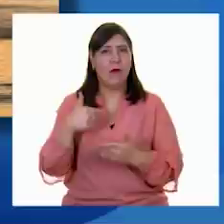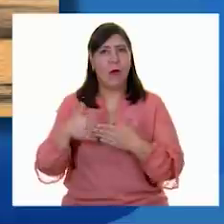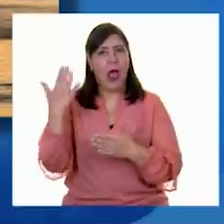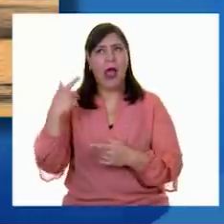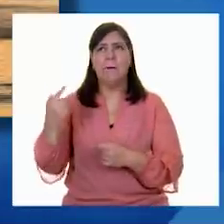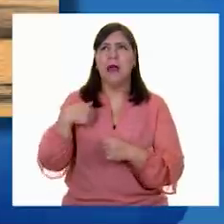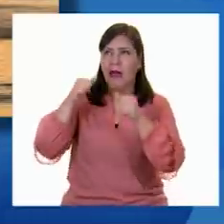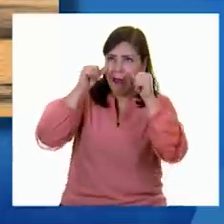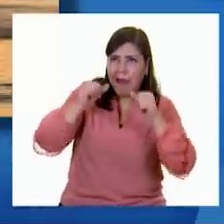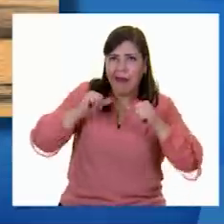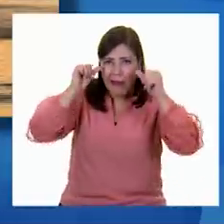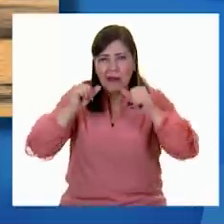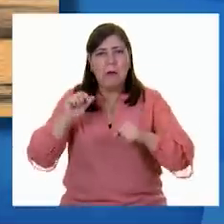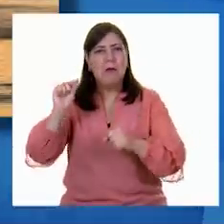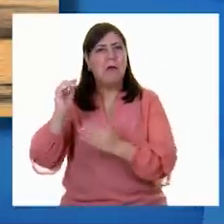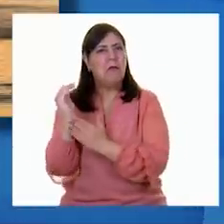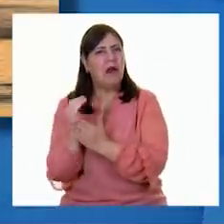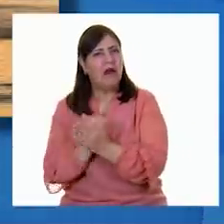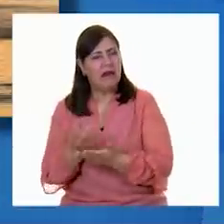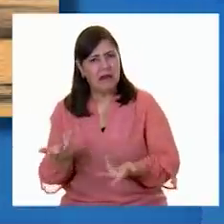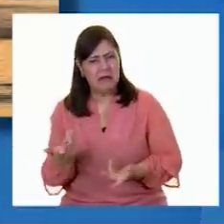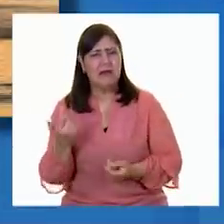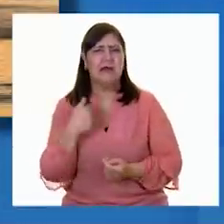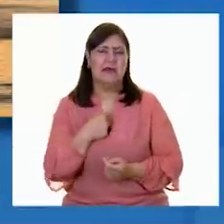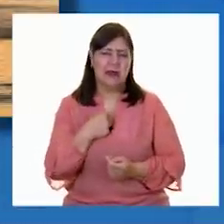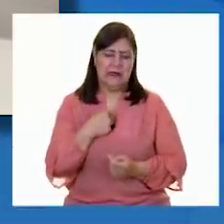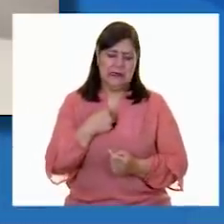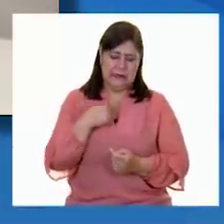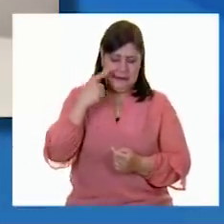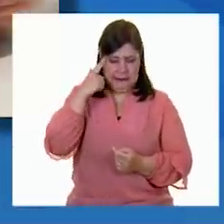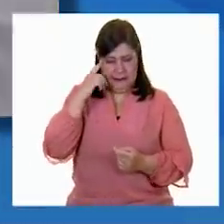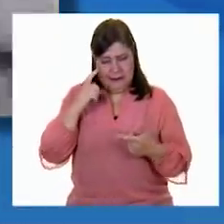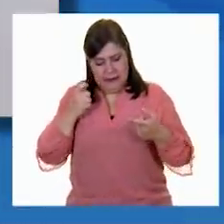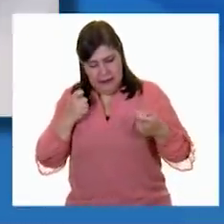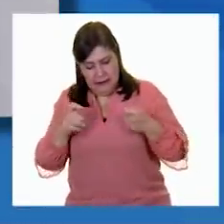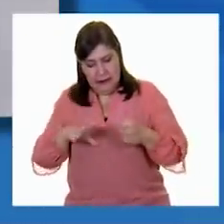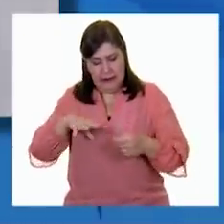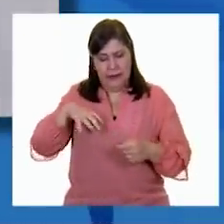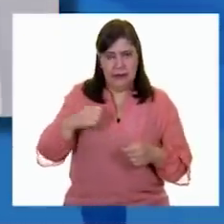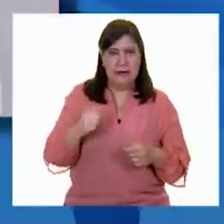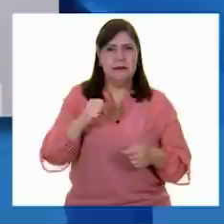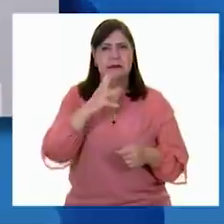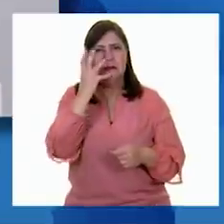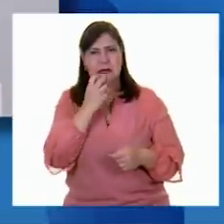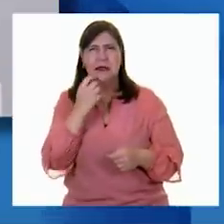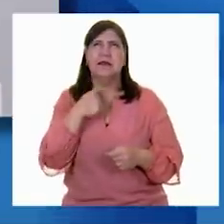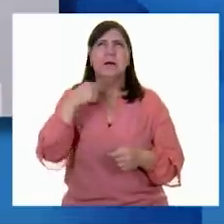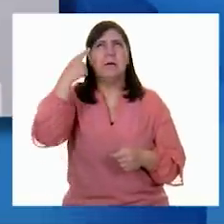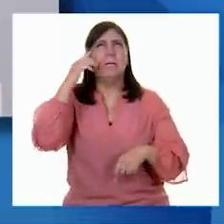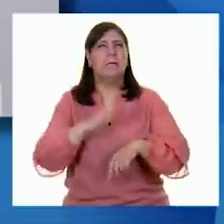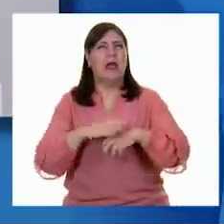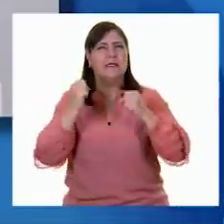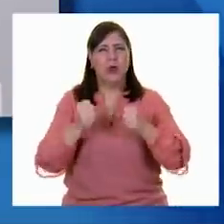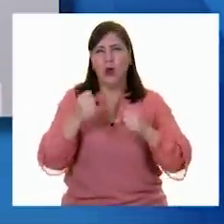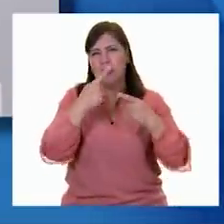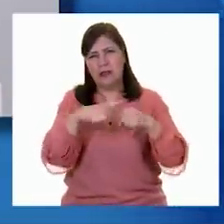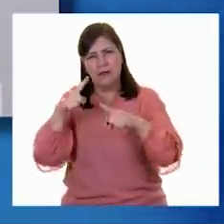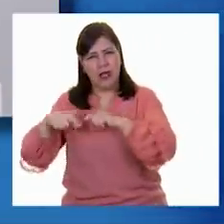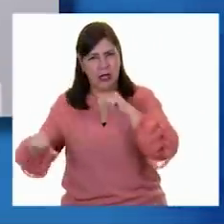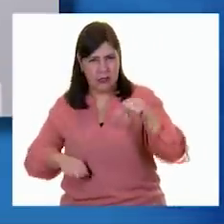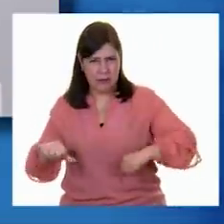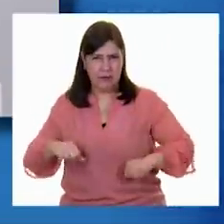antes. He tratado de regular mi tristeza haciendo actividades que me han sugerido,